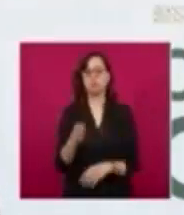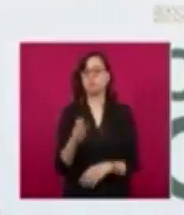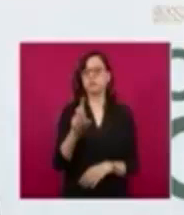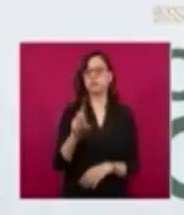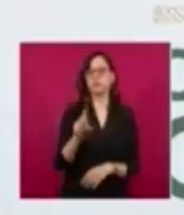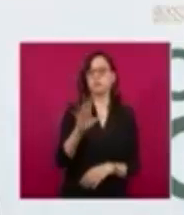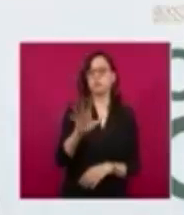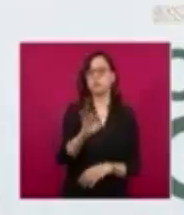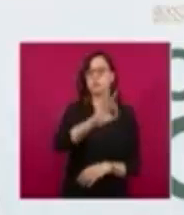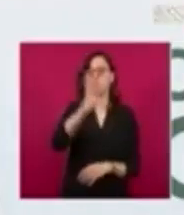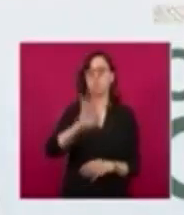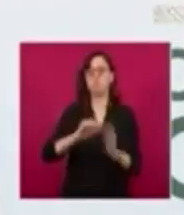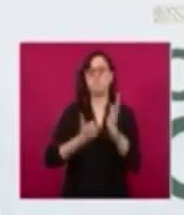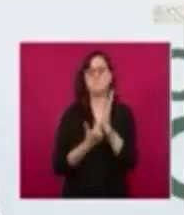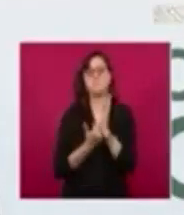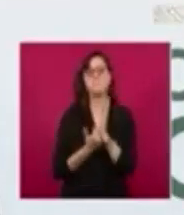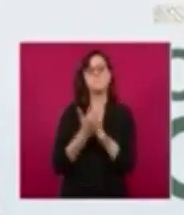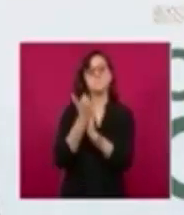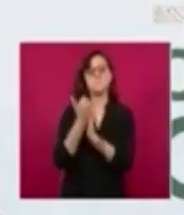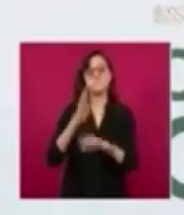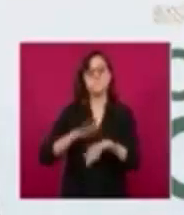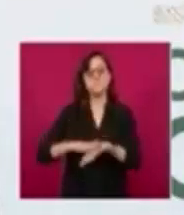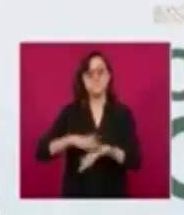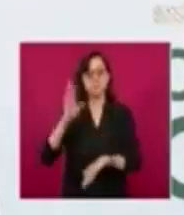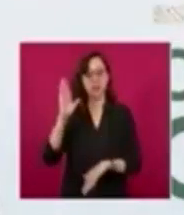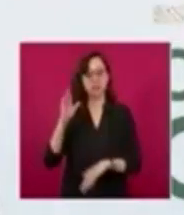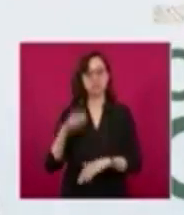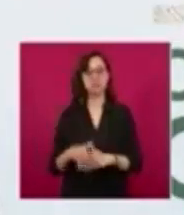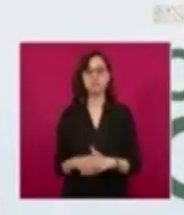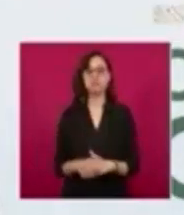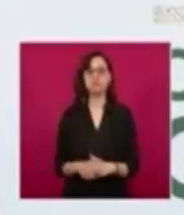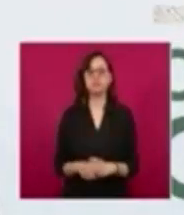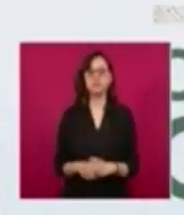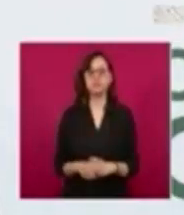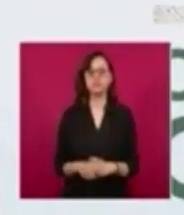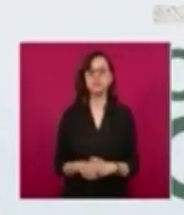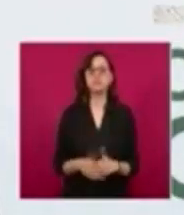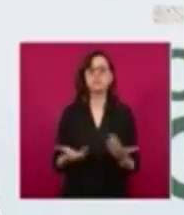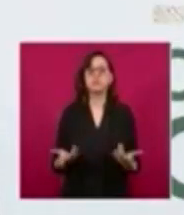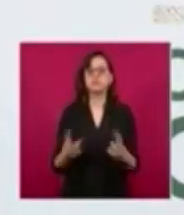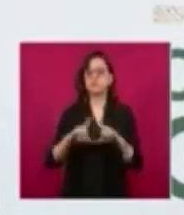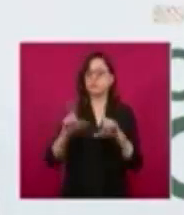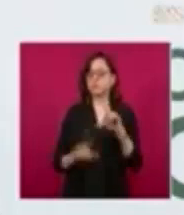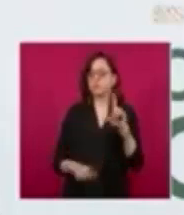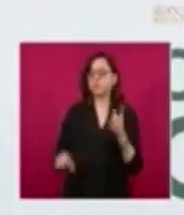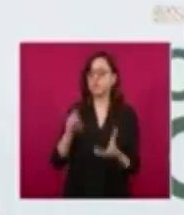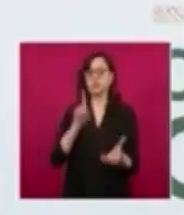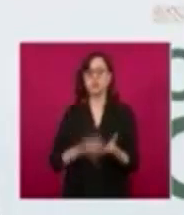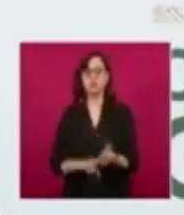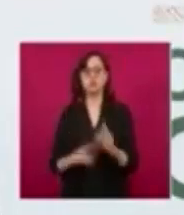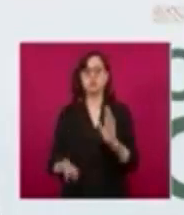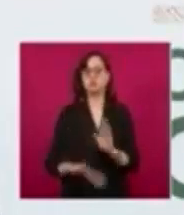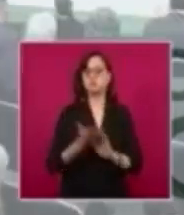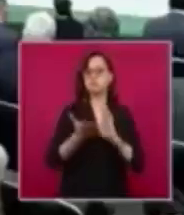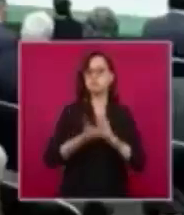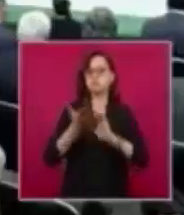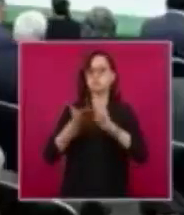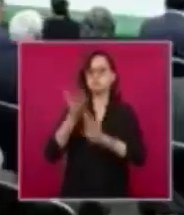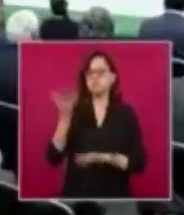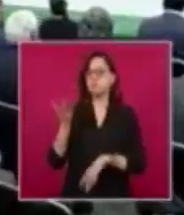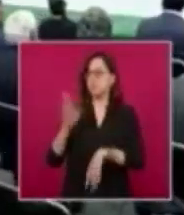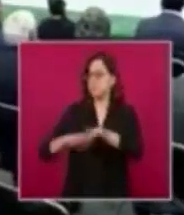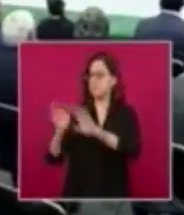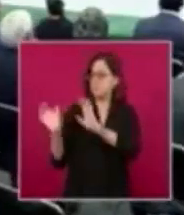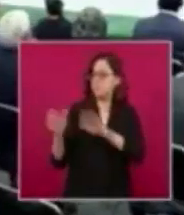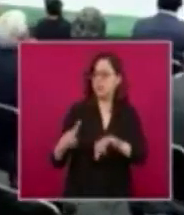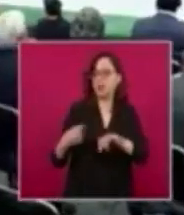estar ligando una cosa con la otra y amagando. Si no me das esto, entonces te receto este otro, como si